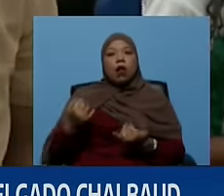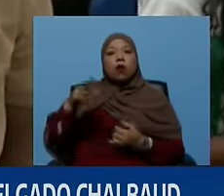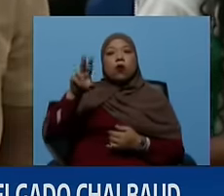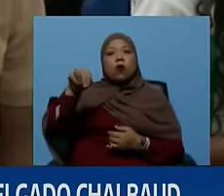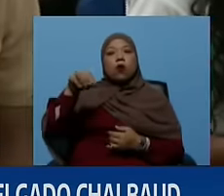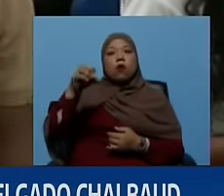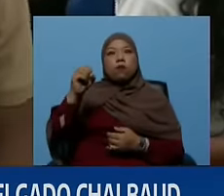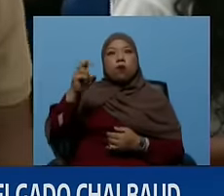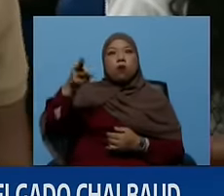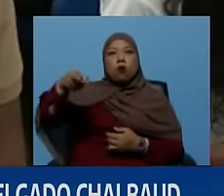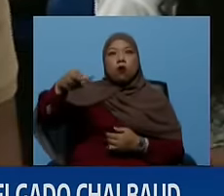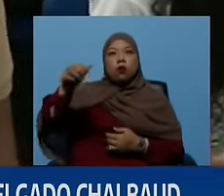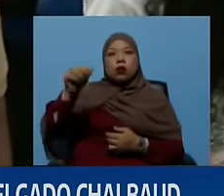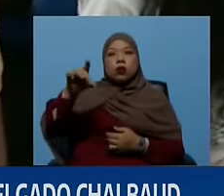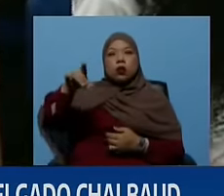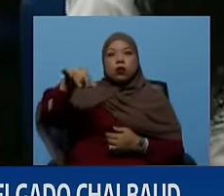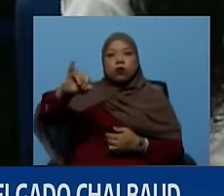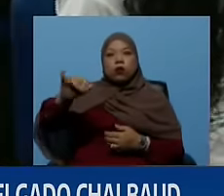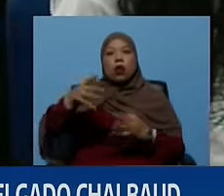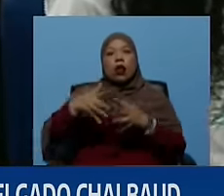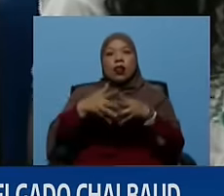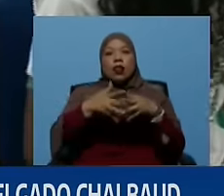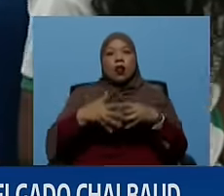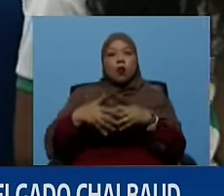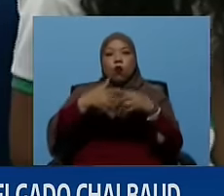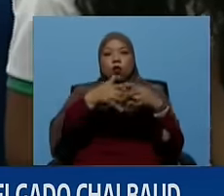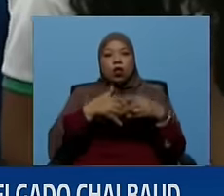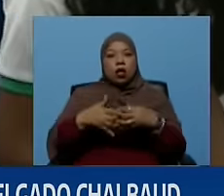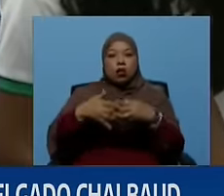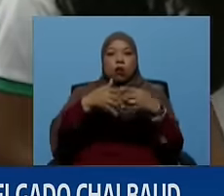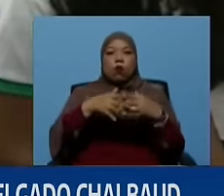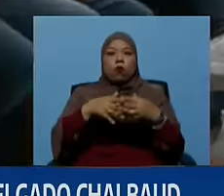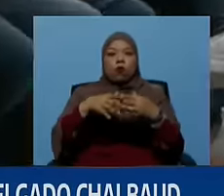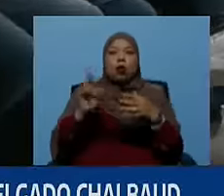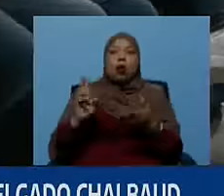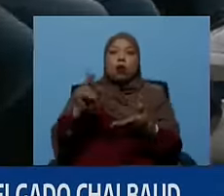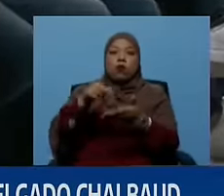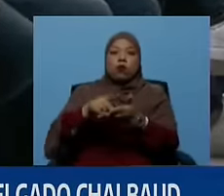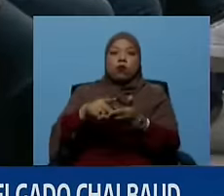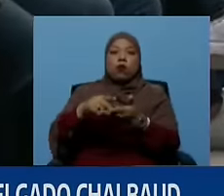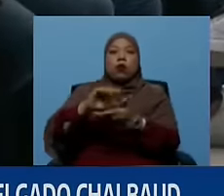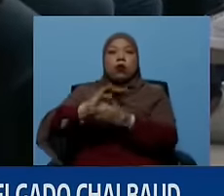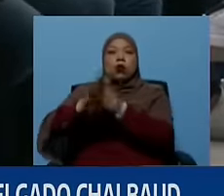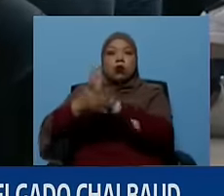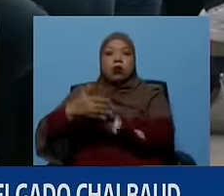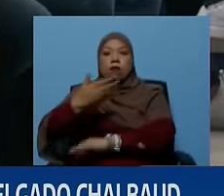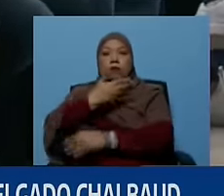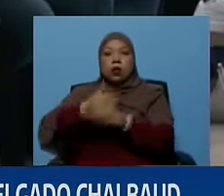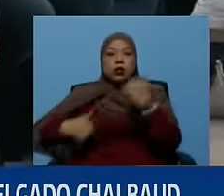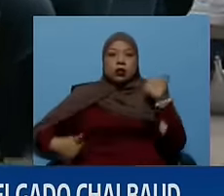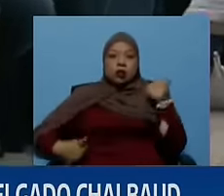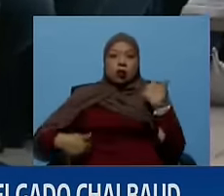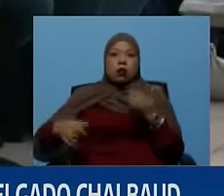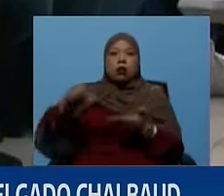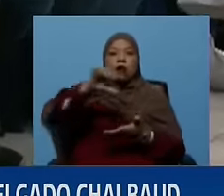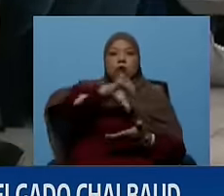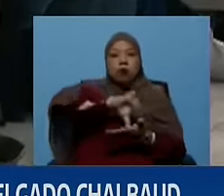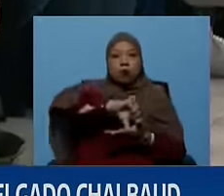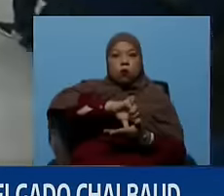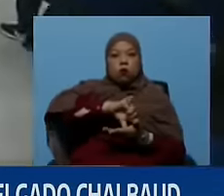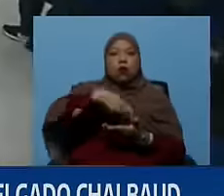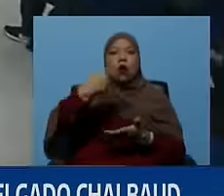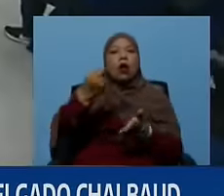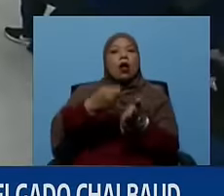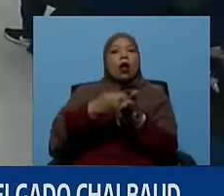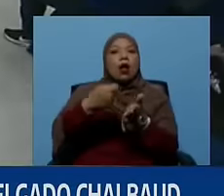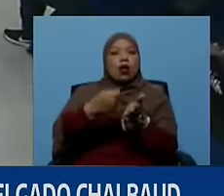documentos desclasificados que los Estados Unidos de Norteamérica participó en el derrocamiento del presidente de Irán tú sabes qué financiaron